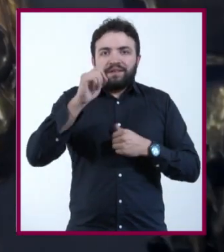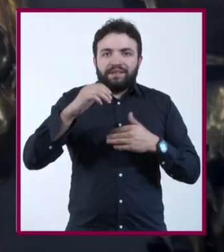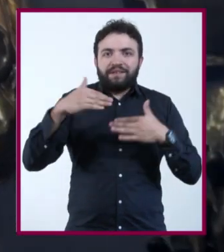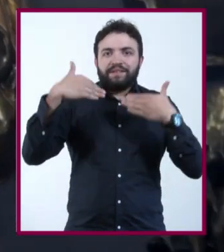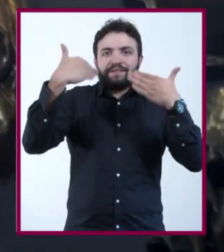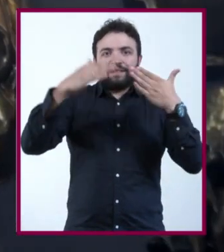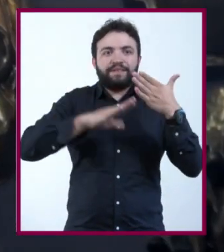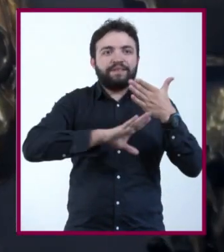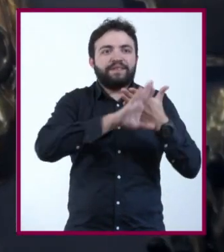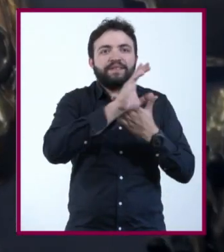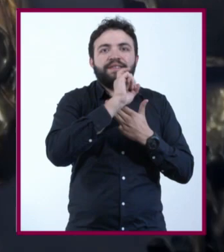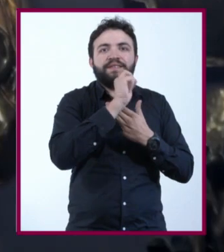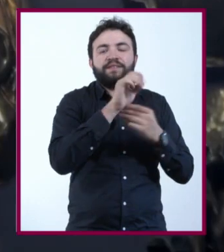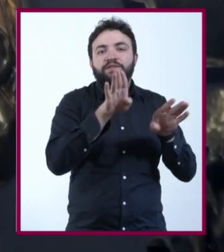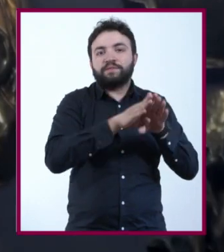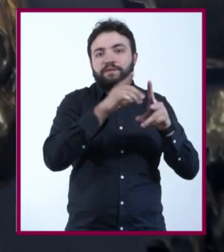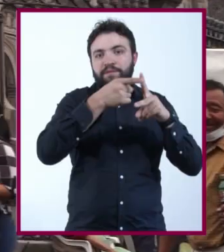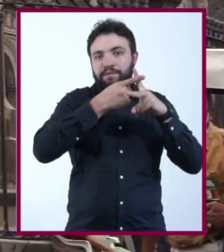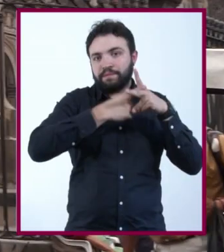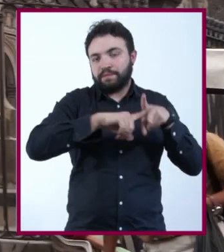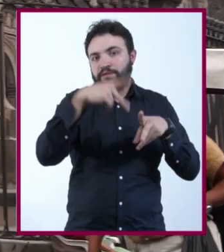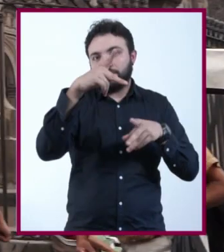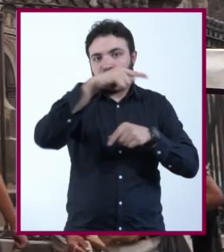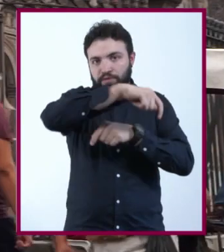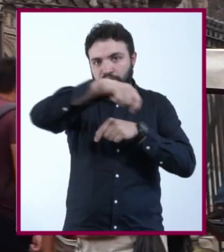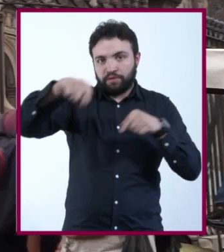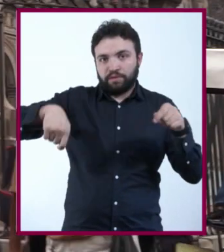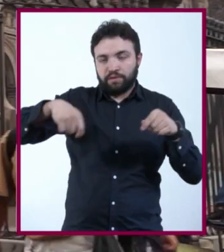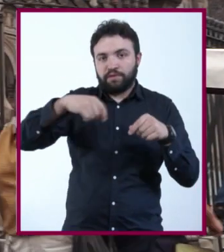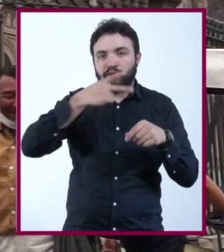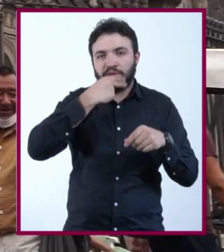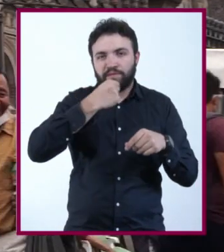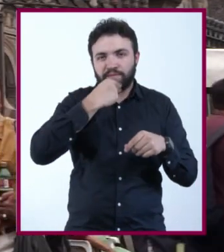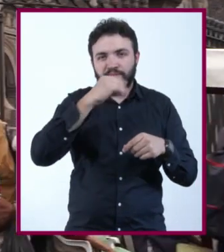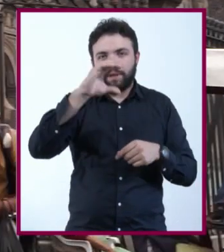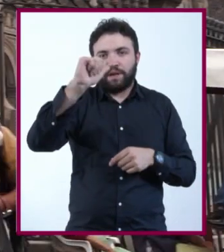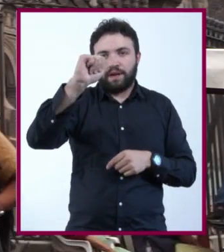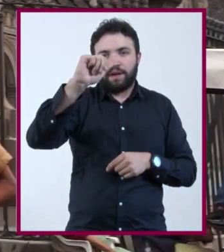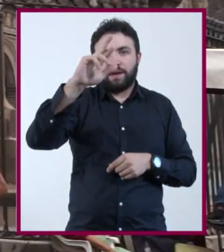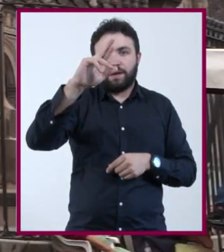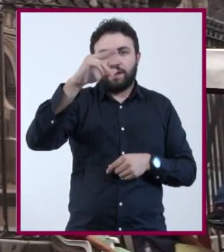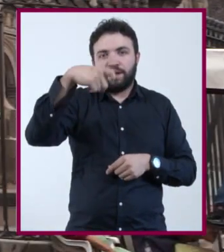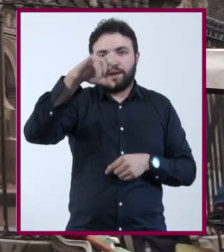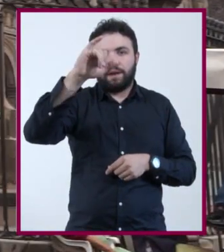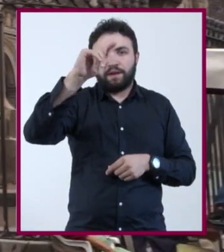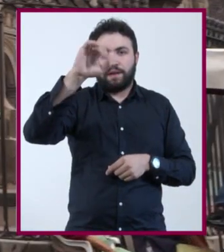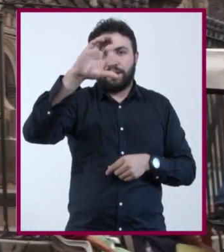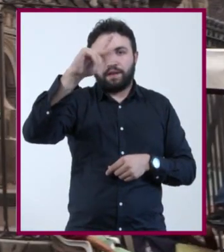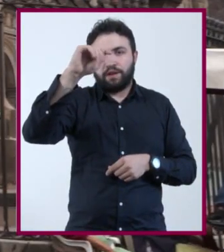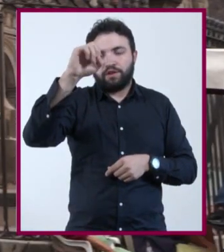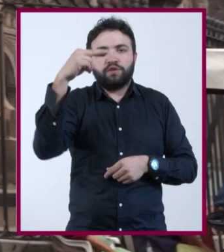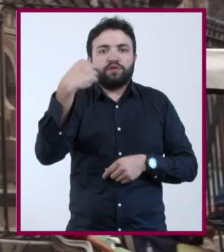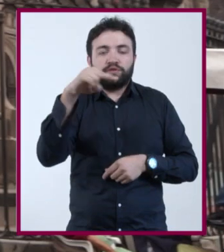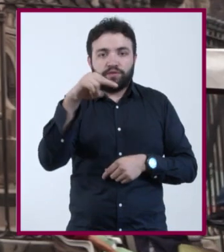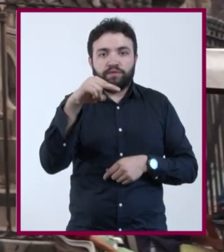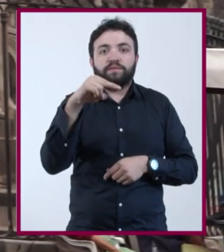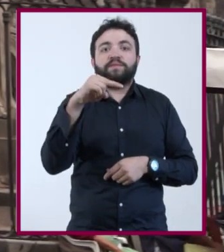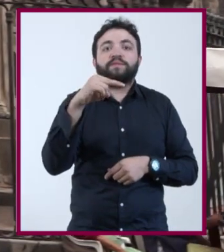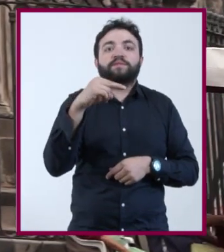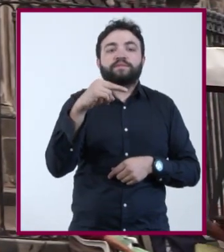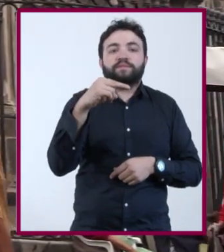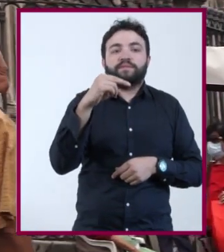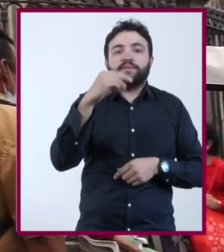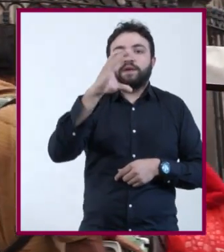Las fachadas exteriores, comenzadas por un arquitecto llamado Cristóbal de Medina, son terminadas por